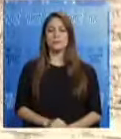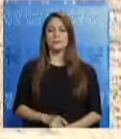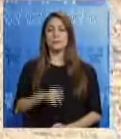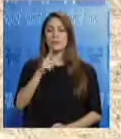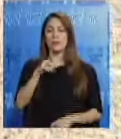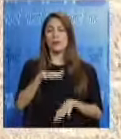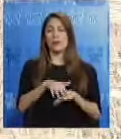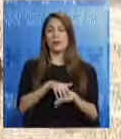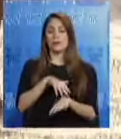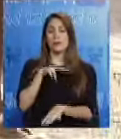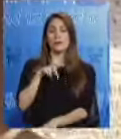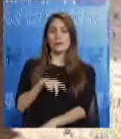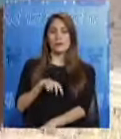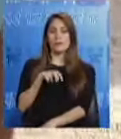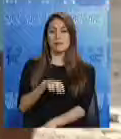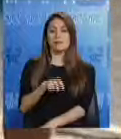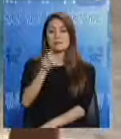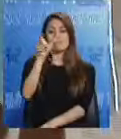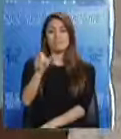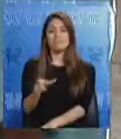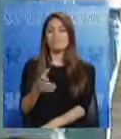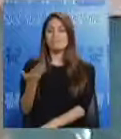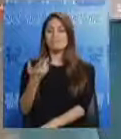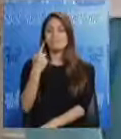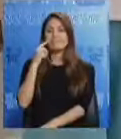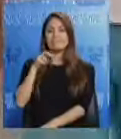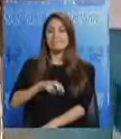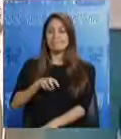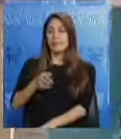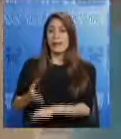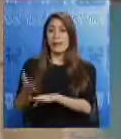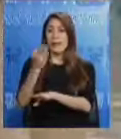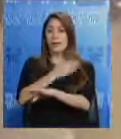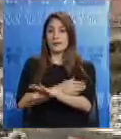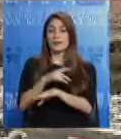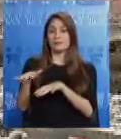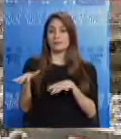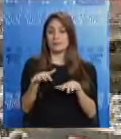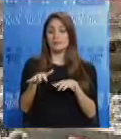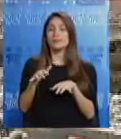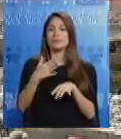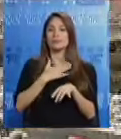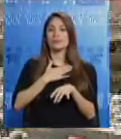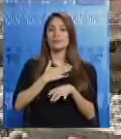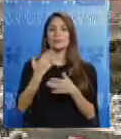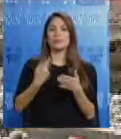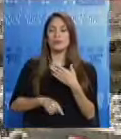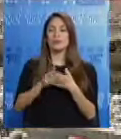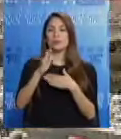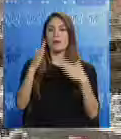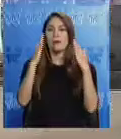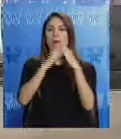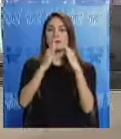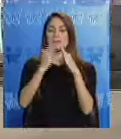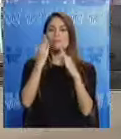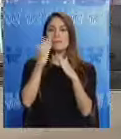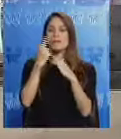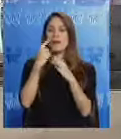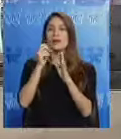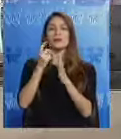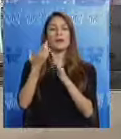caminar, don Osvaldo Santos recorre la cuadra donde antes del terremoto se levantaba la herencia de sus padres.